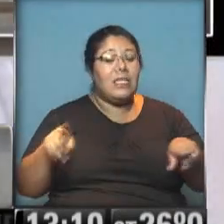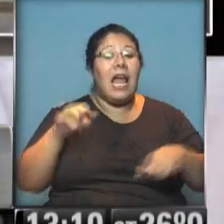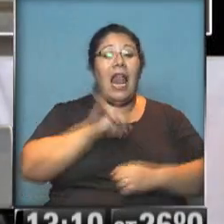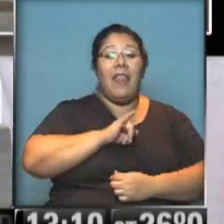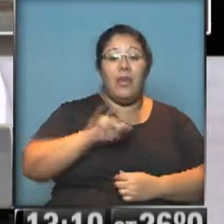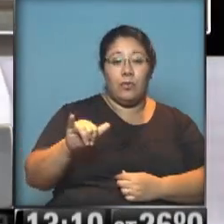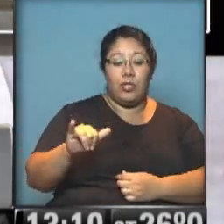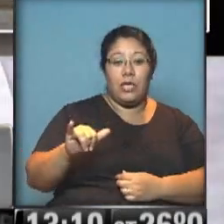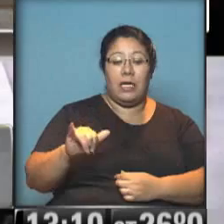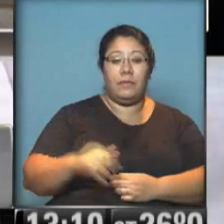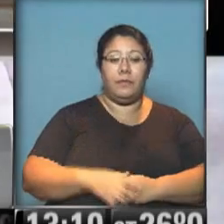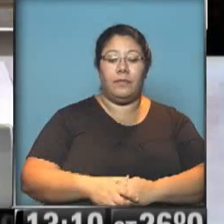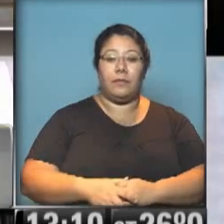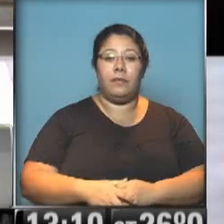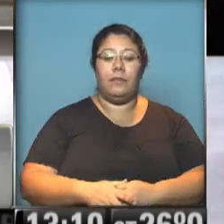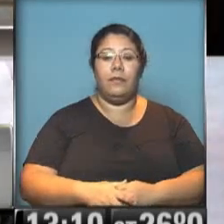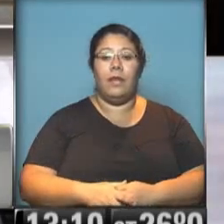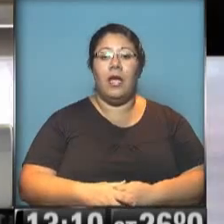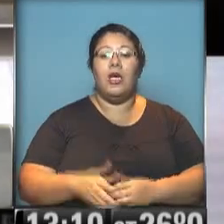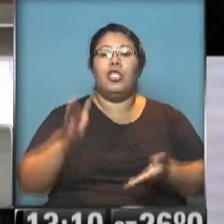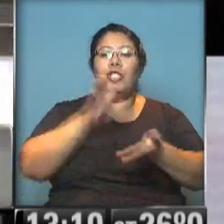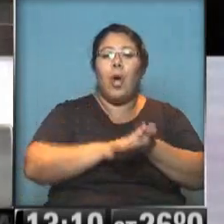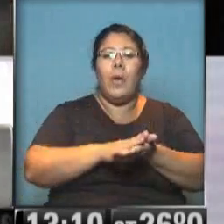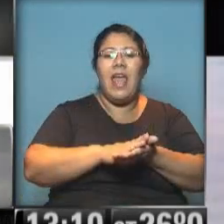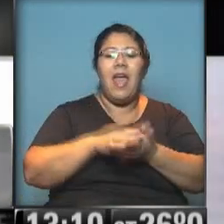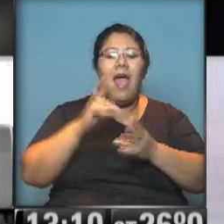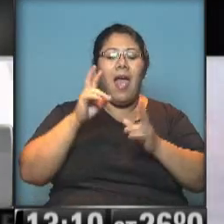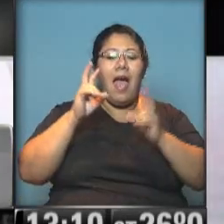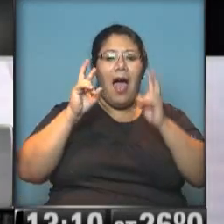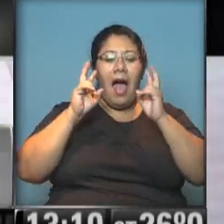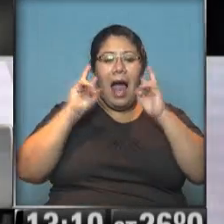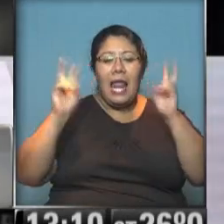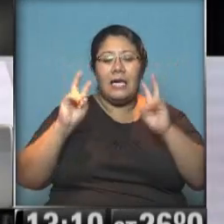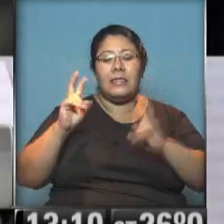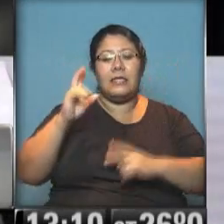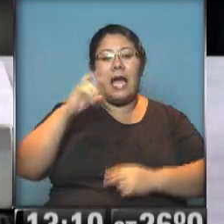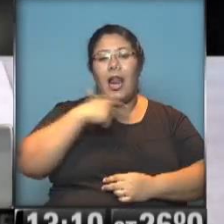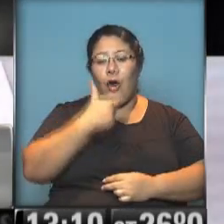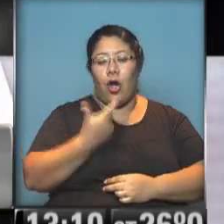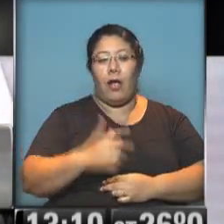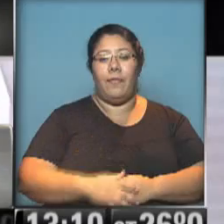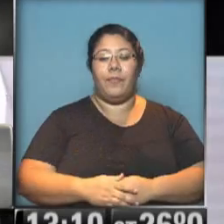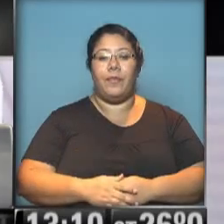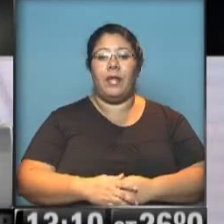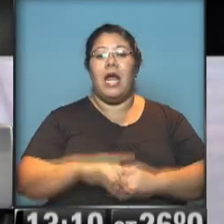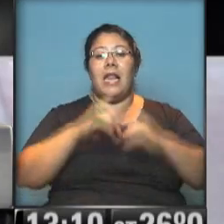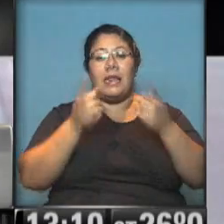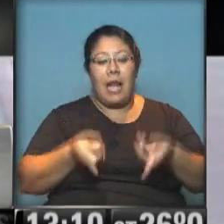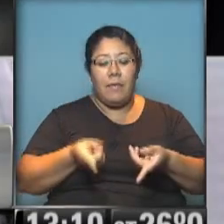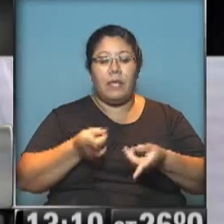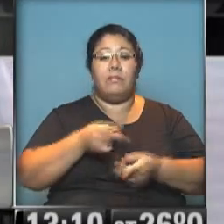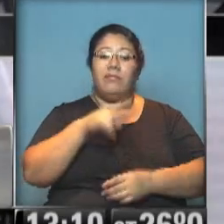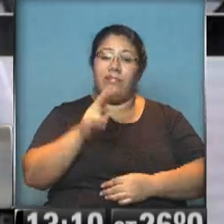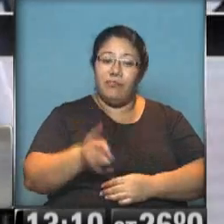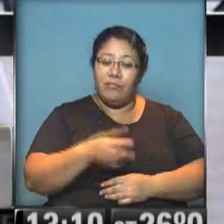y acá viene una parte que es incluso un poco ridícula también porque está muy claro las circulares